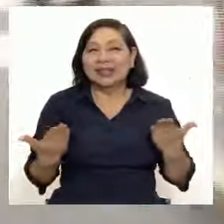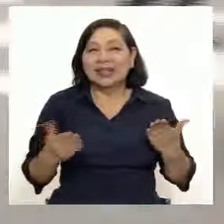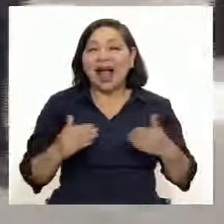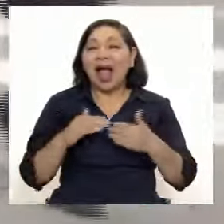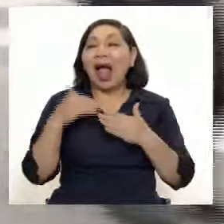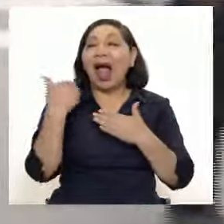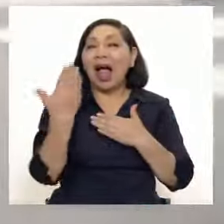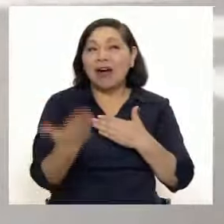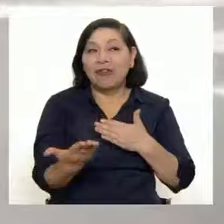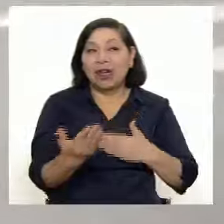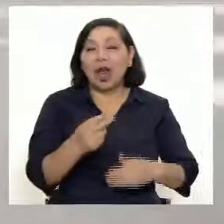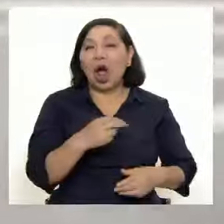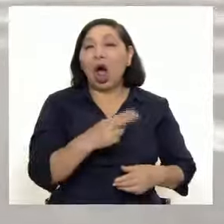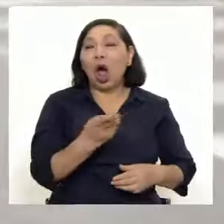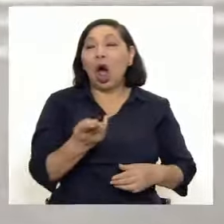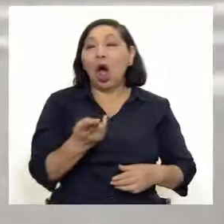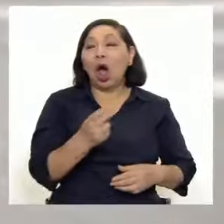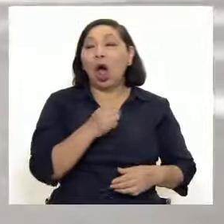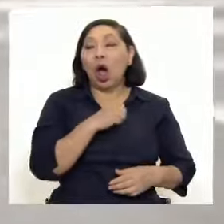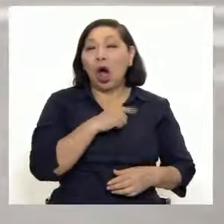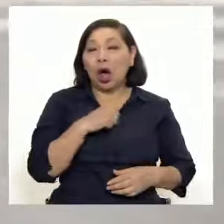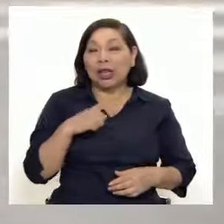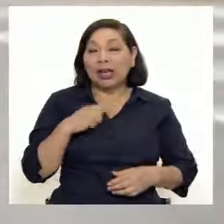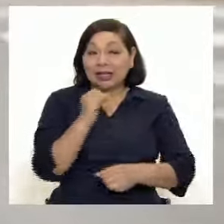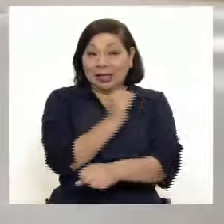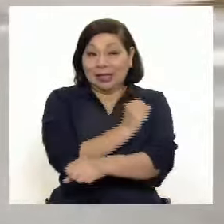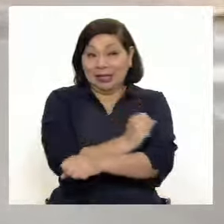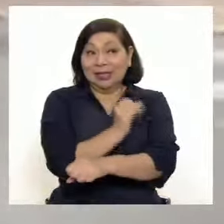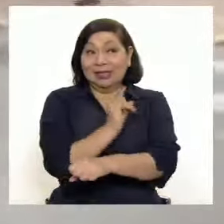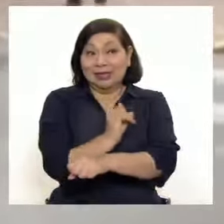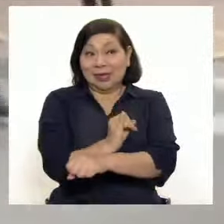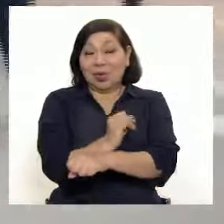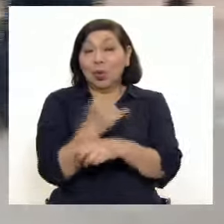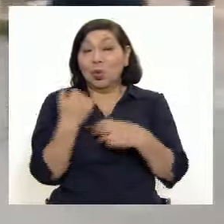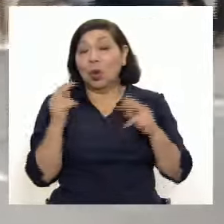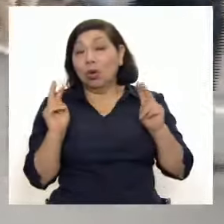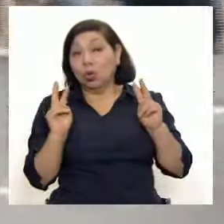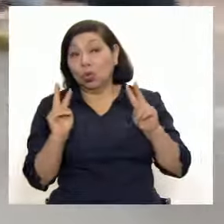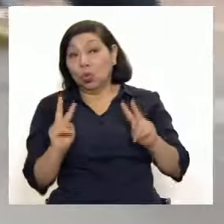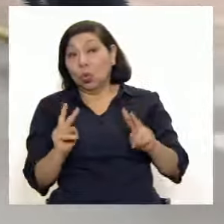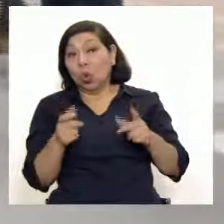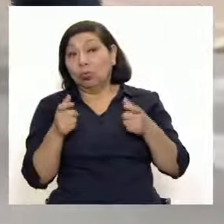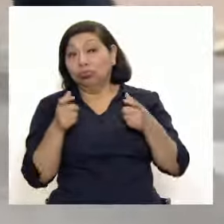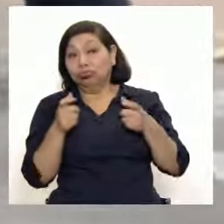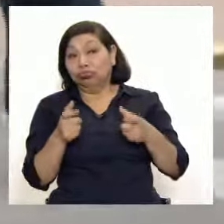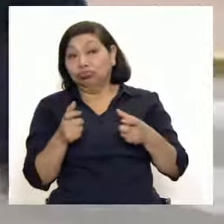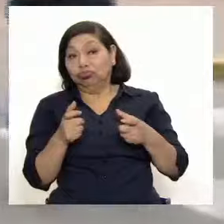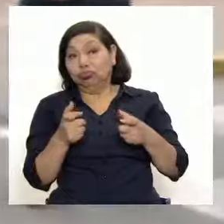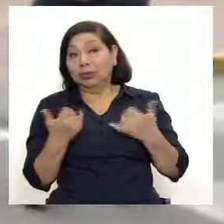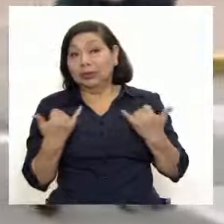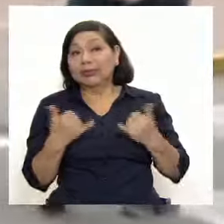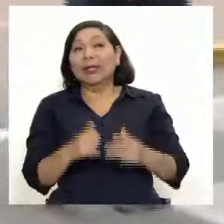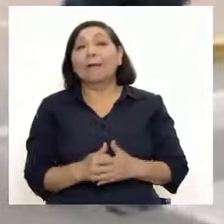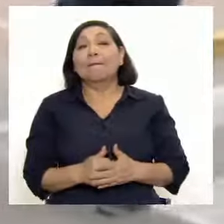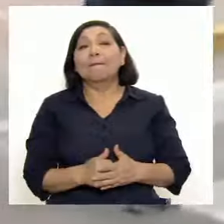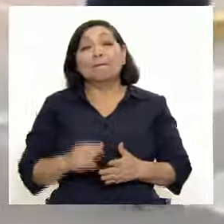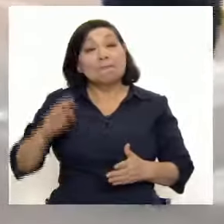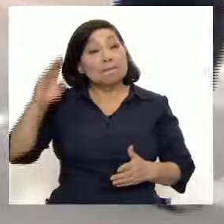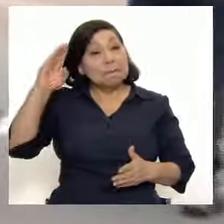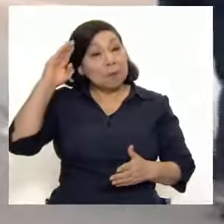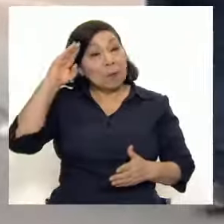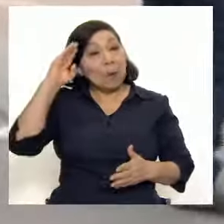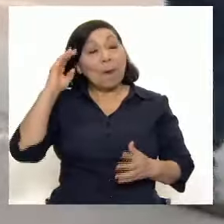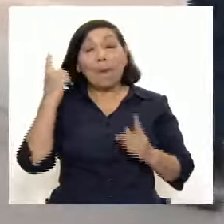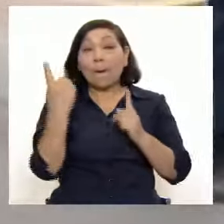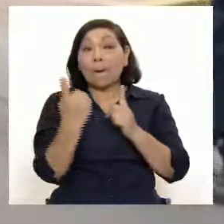el exterior de este hotel en el distrito de San Isidro, además de las fuertes medidas de seguridad que se han implementado. La Policía